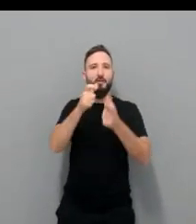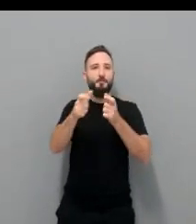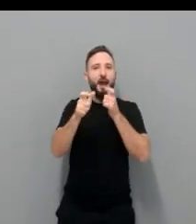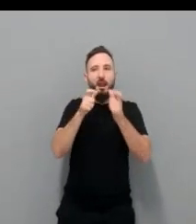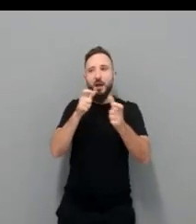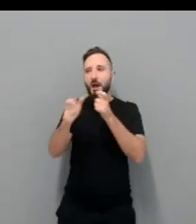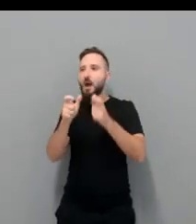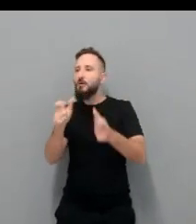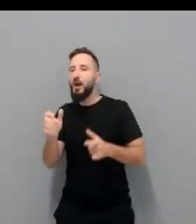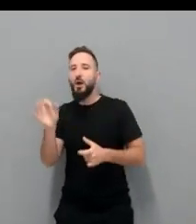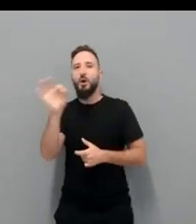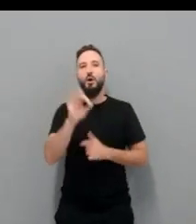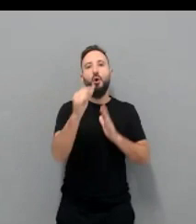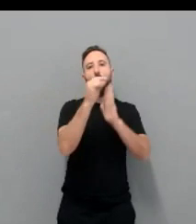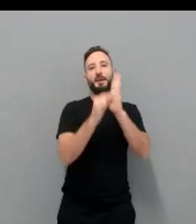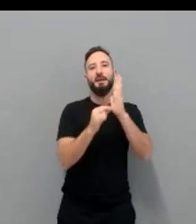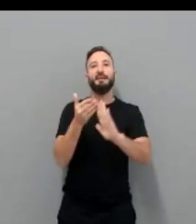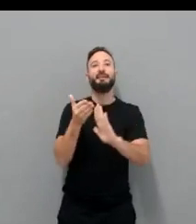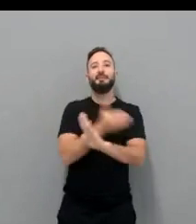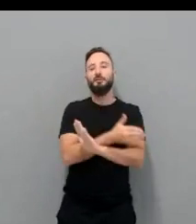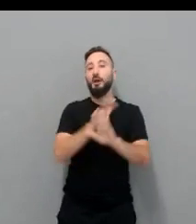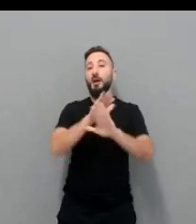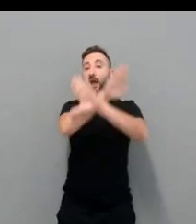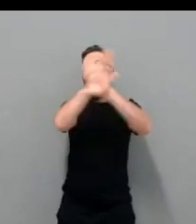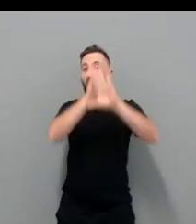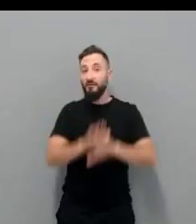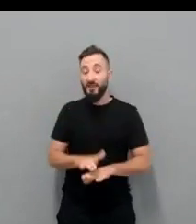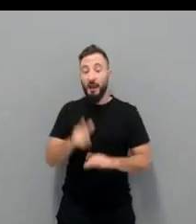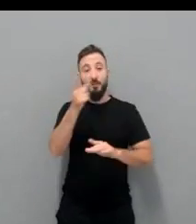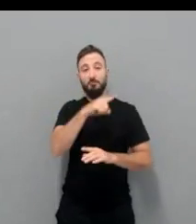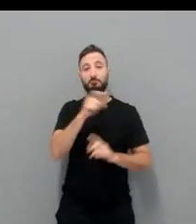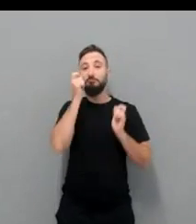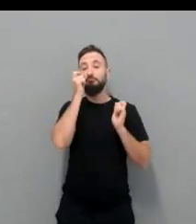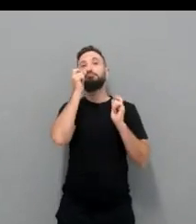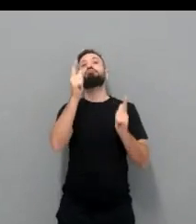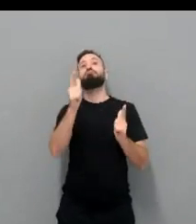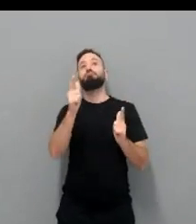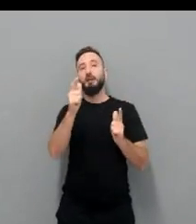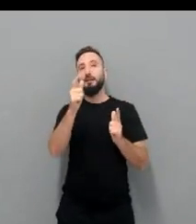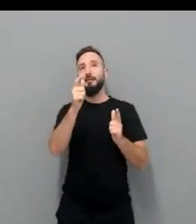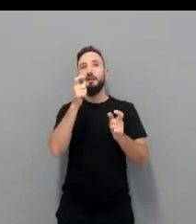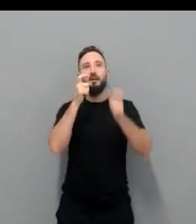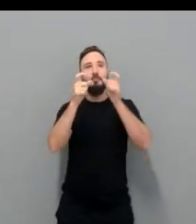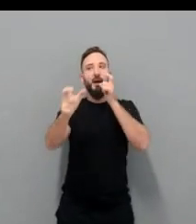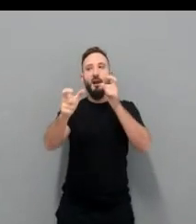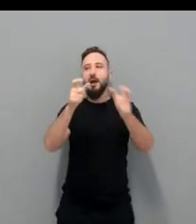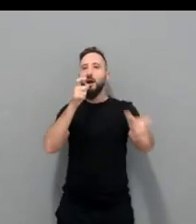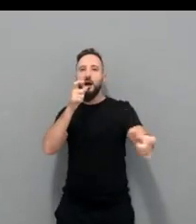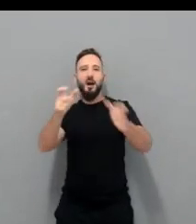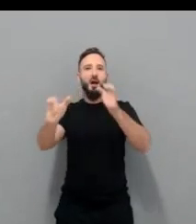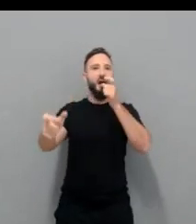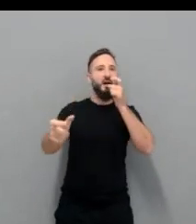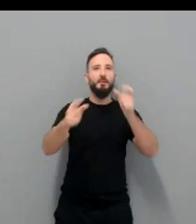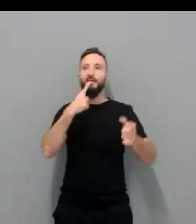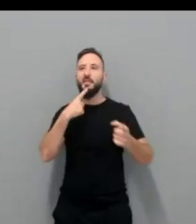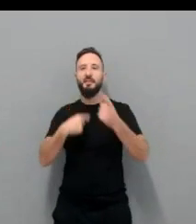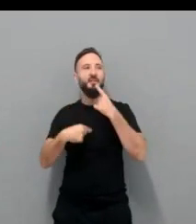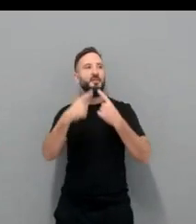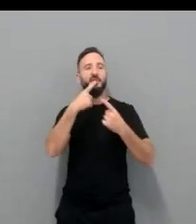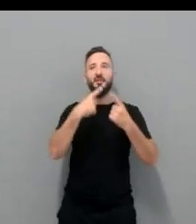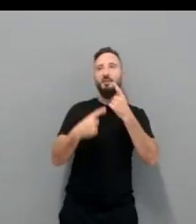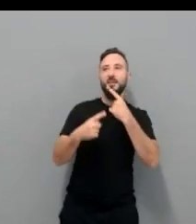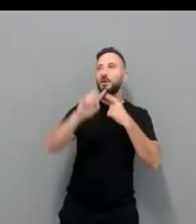o prerequisitos, y al final te das cuenta analizando los comentarios, las situaciones en las que te ves envuelta con